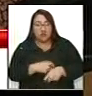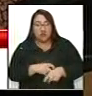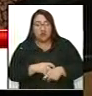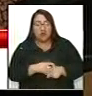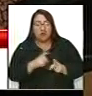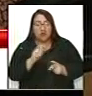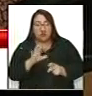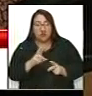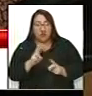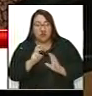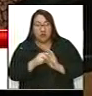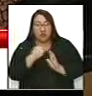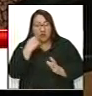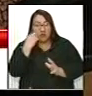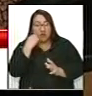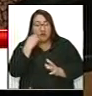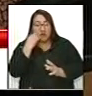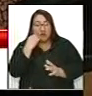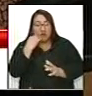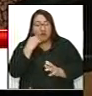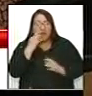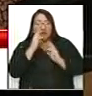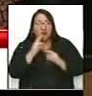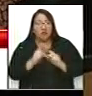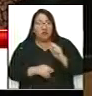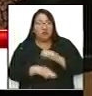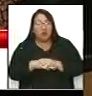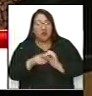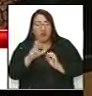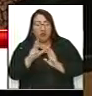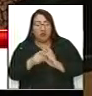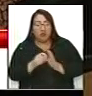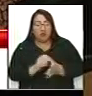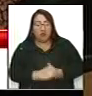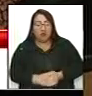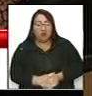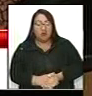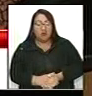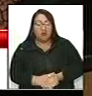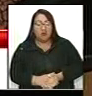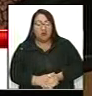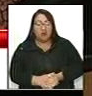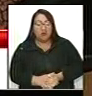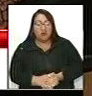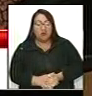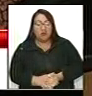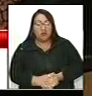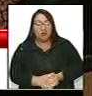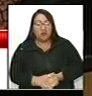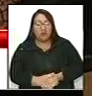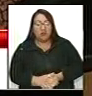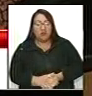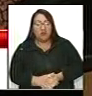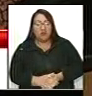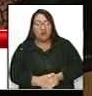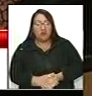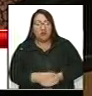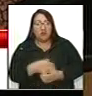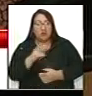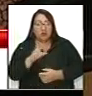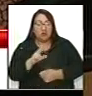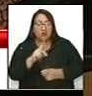de unos 2 minutos cada una para poder responder un máximo de 3 minutos. Vamos a hacer 3 preguntas